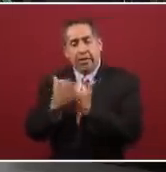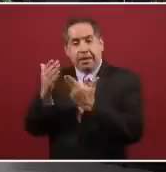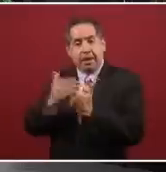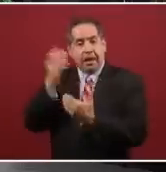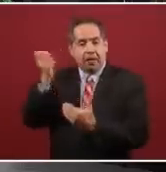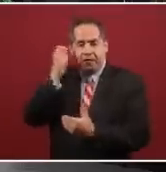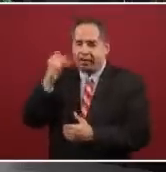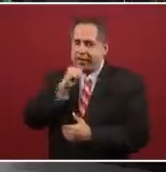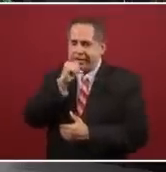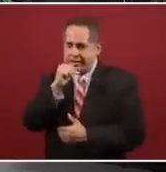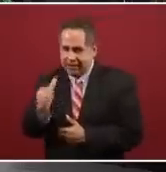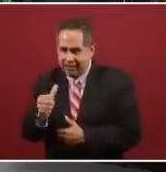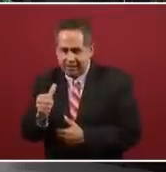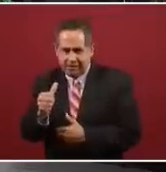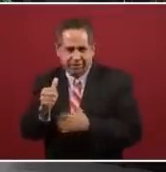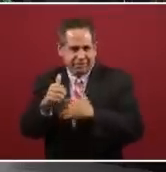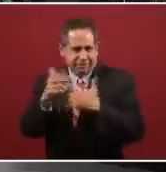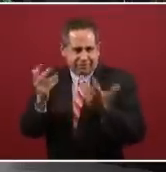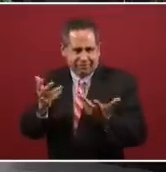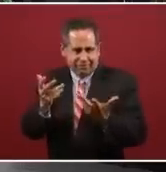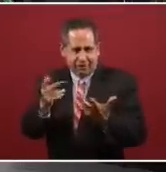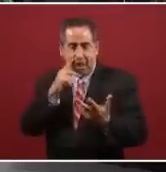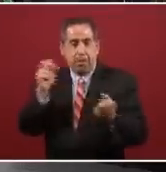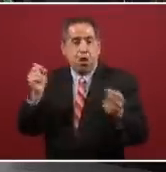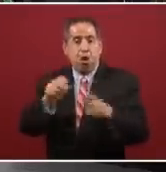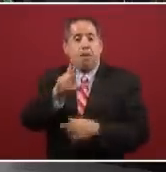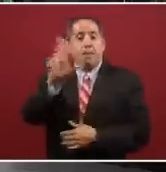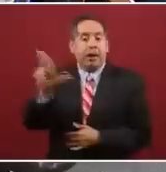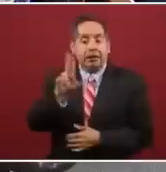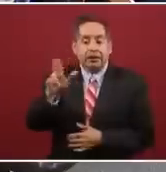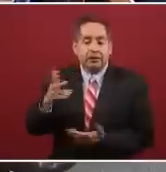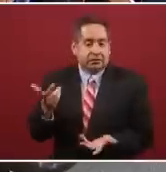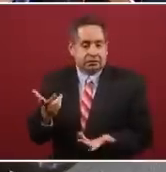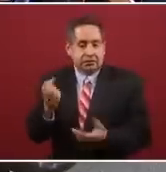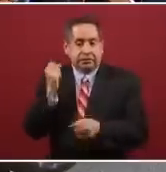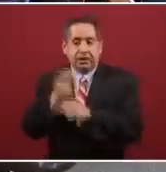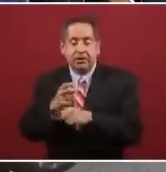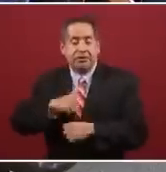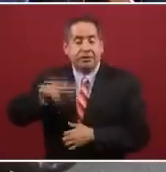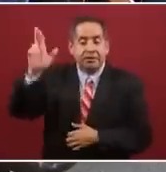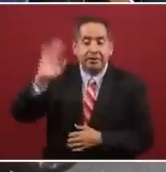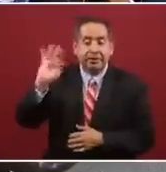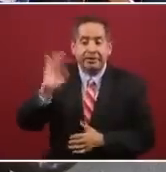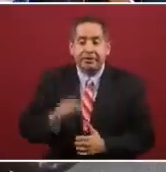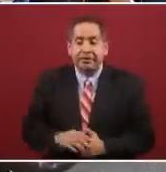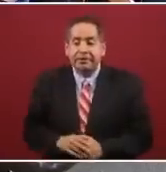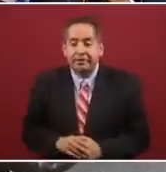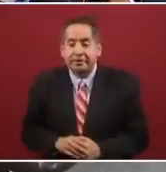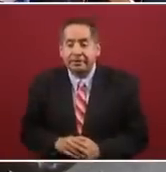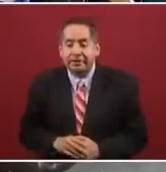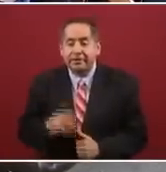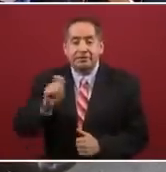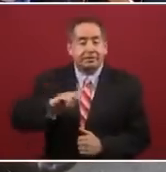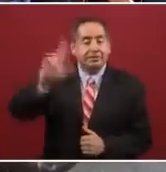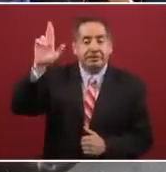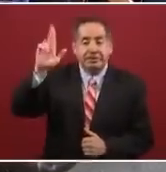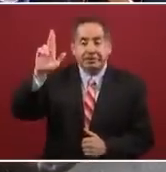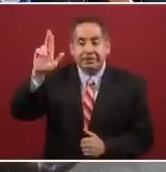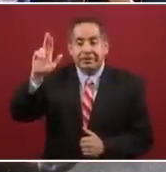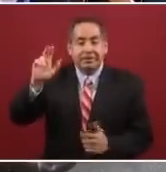informe, pues que nos vemos el martes temprano. Que levanten la mano los